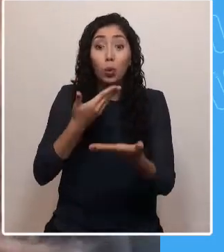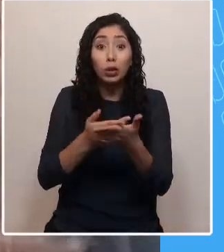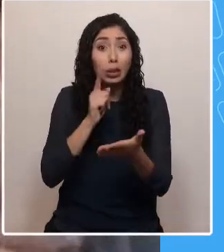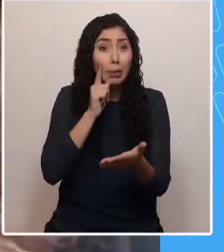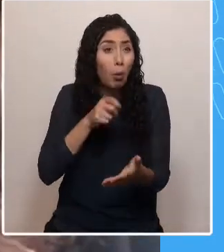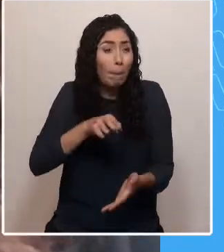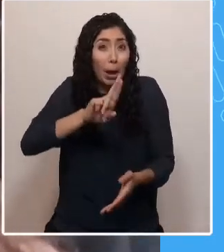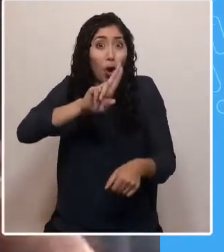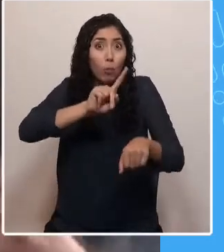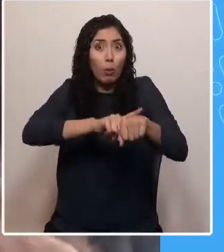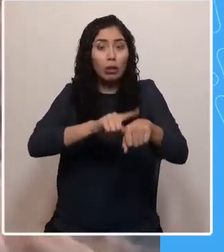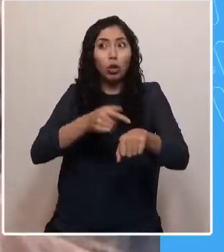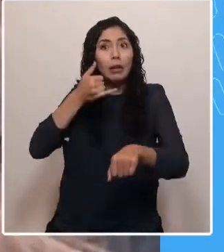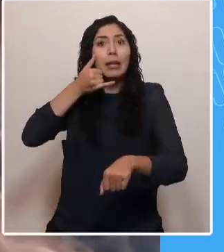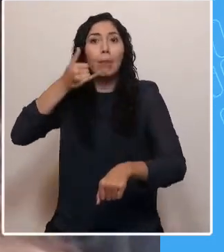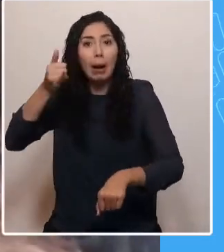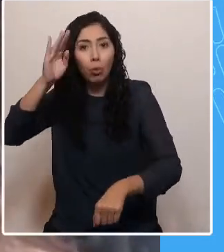momentos.